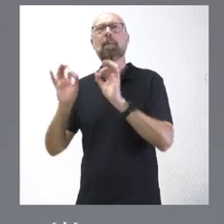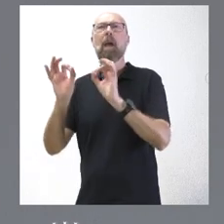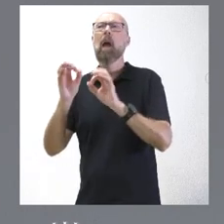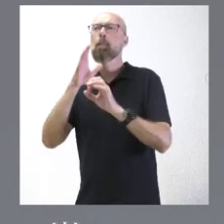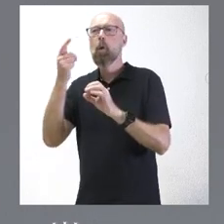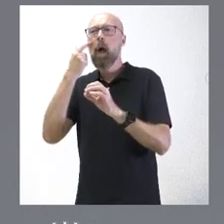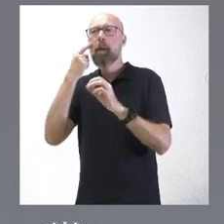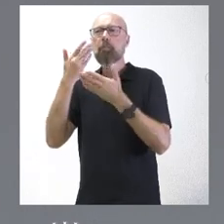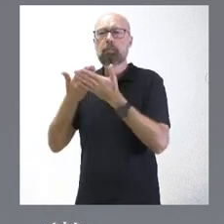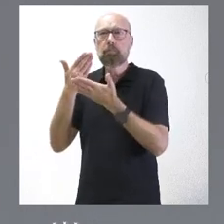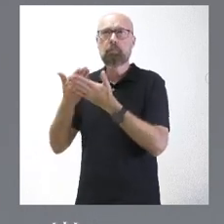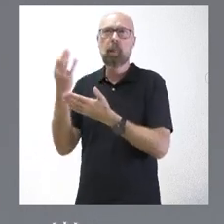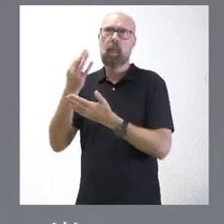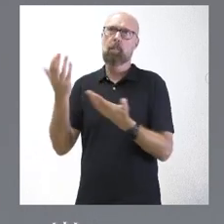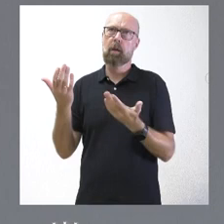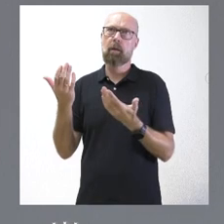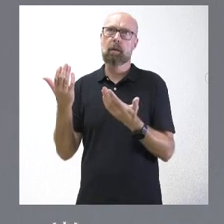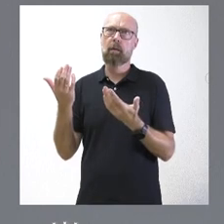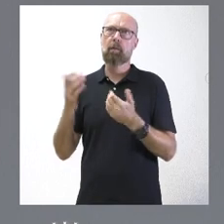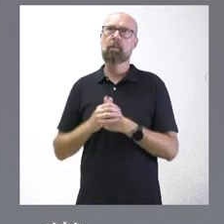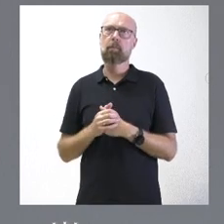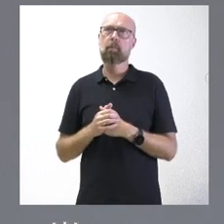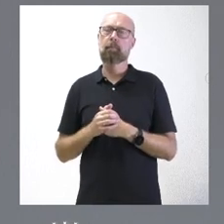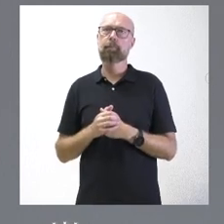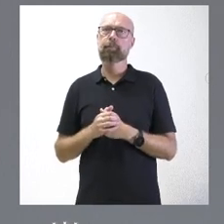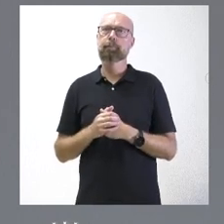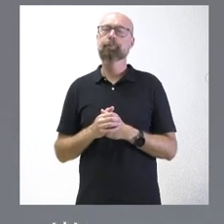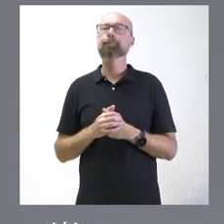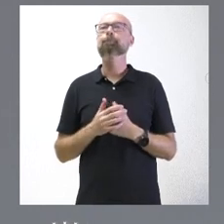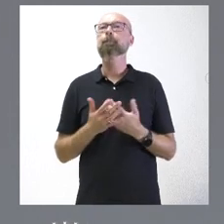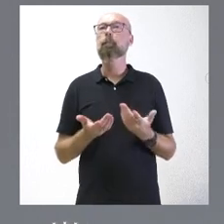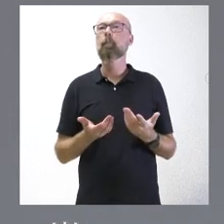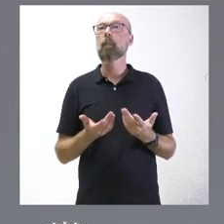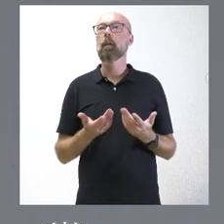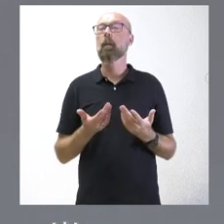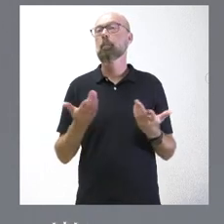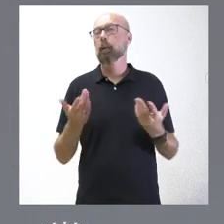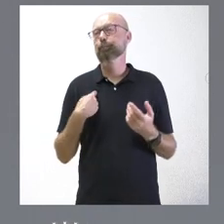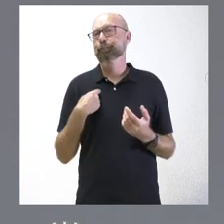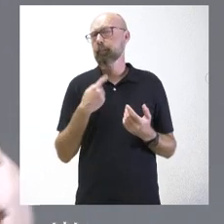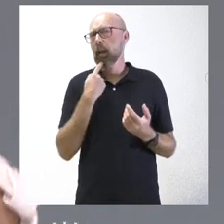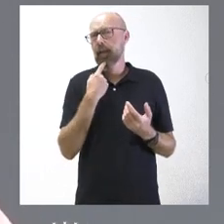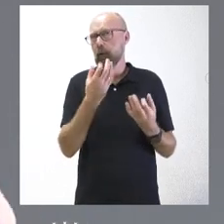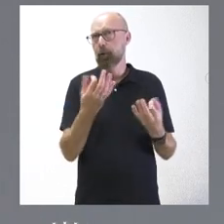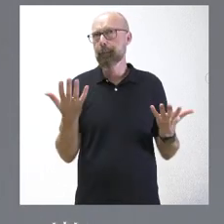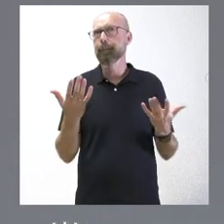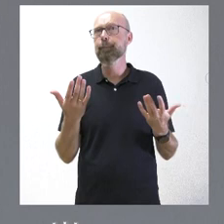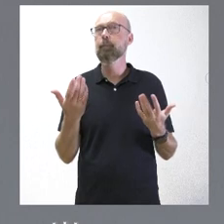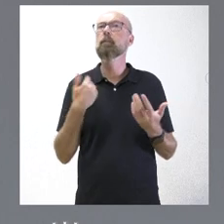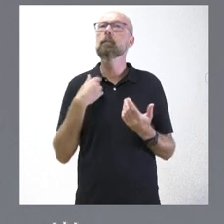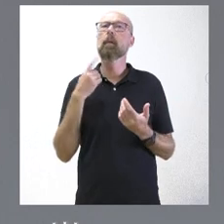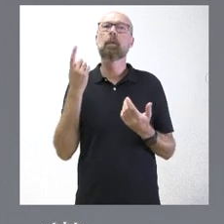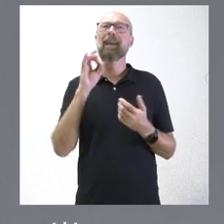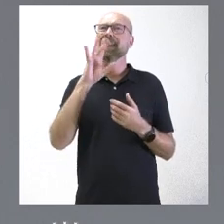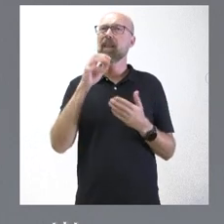justificado para la realización de de las propias obras pero como les decía no solamente es la inversión de